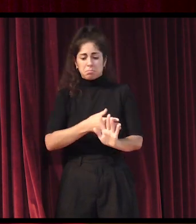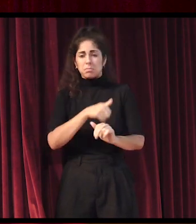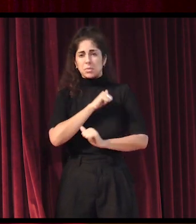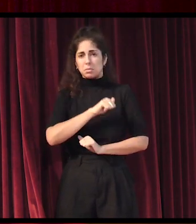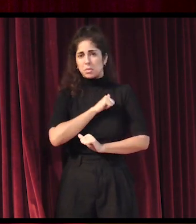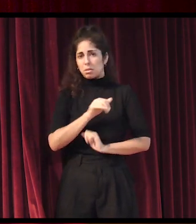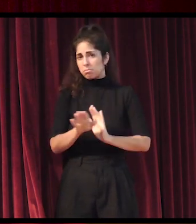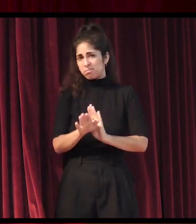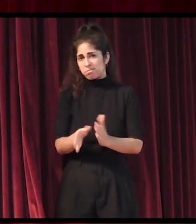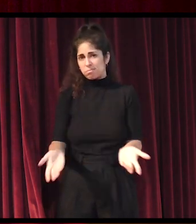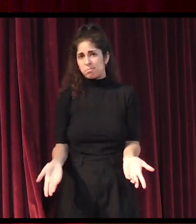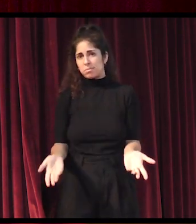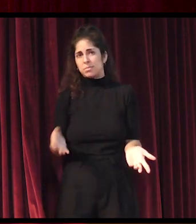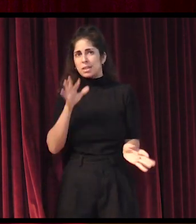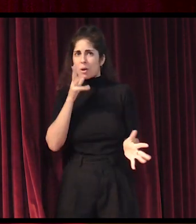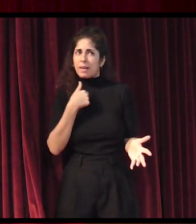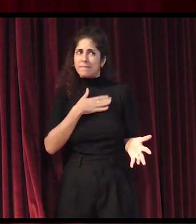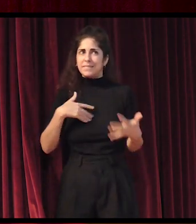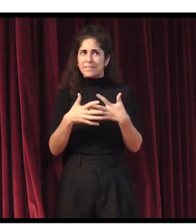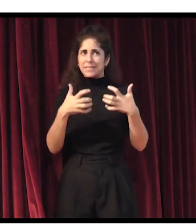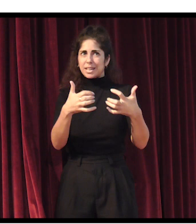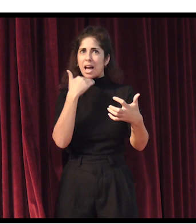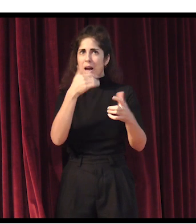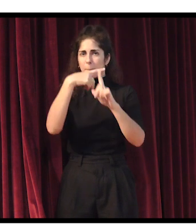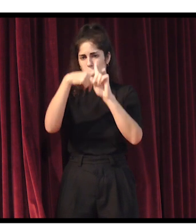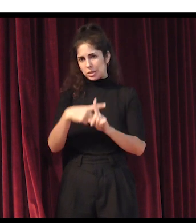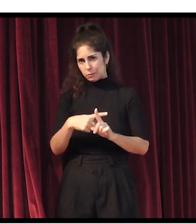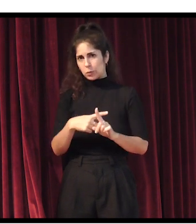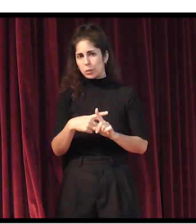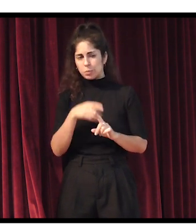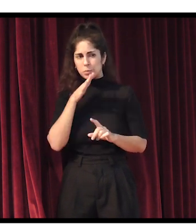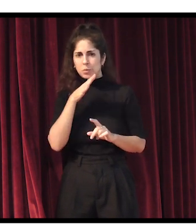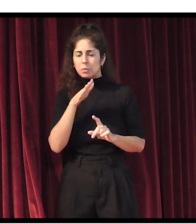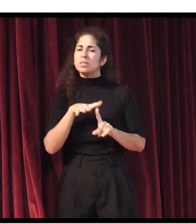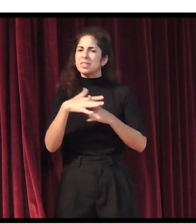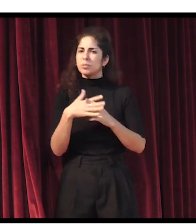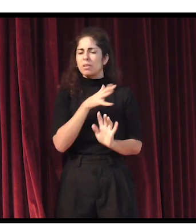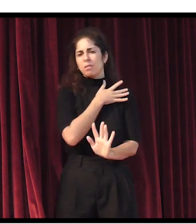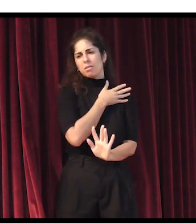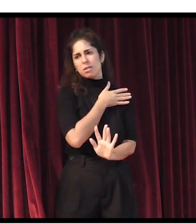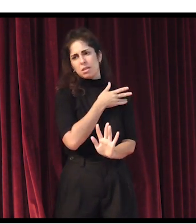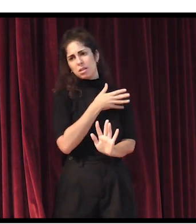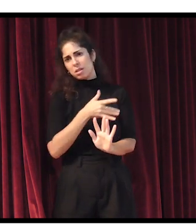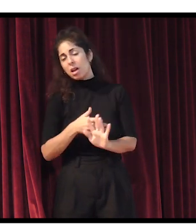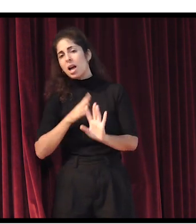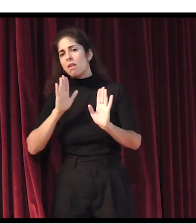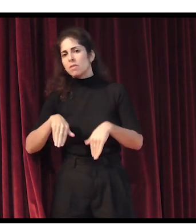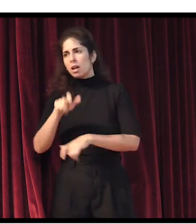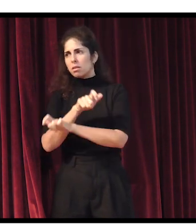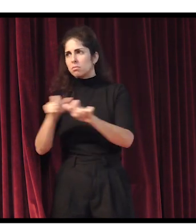Y quería terminar un poco en positivo, porque toda esta situación ha generado realmente redes de apoyo